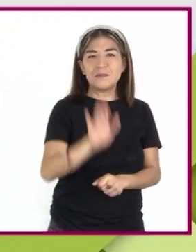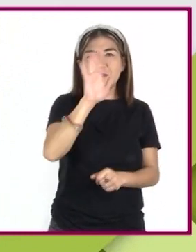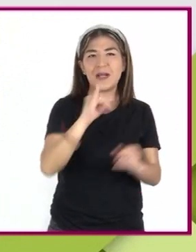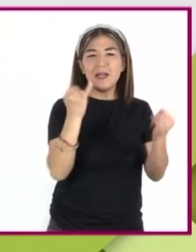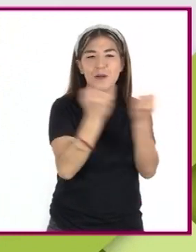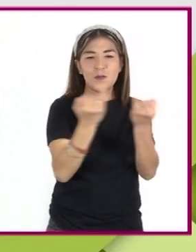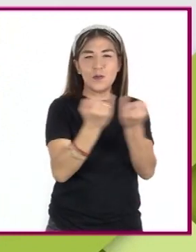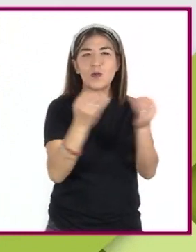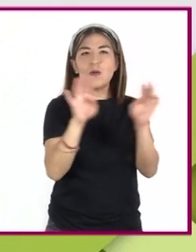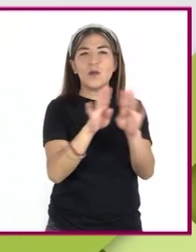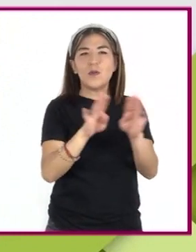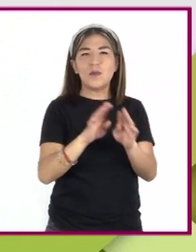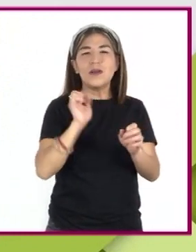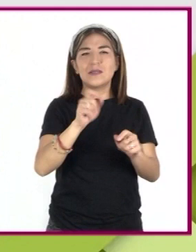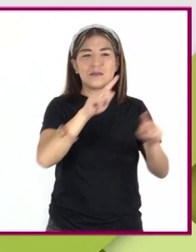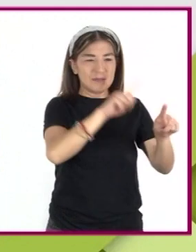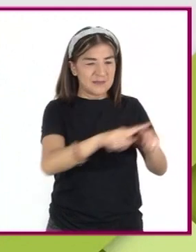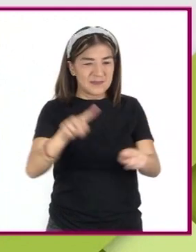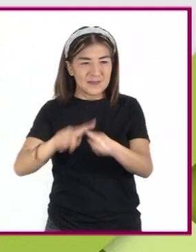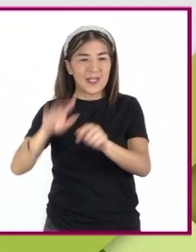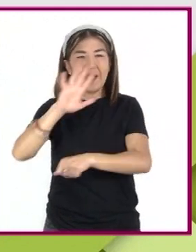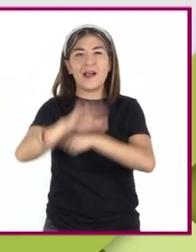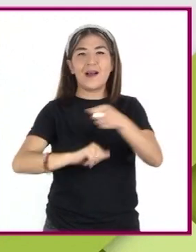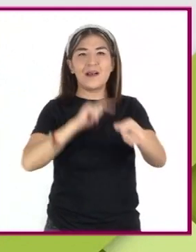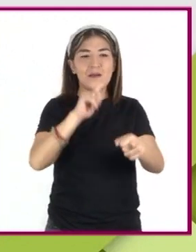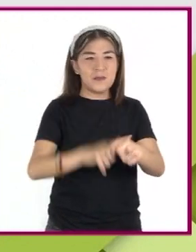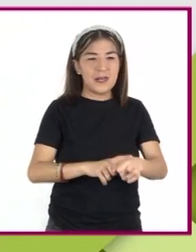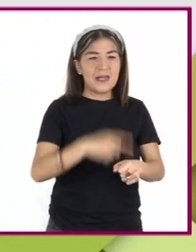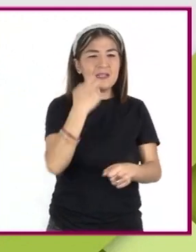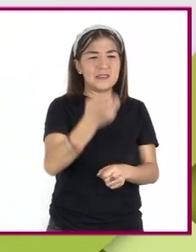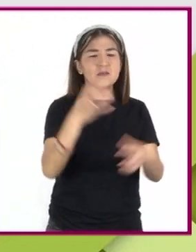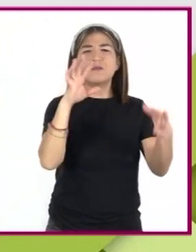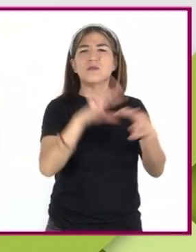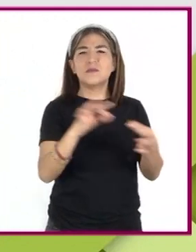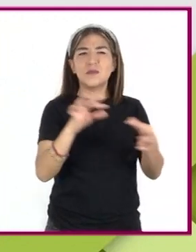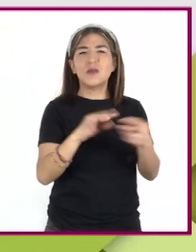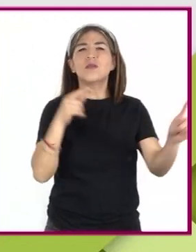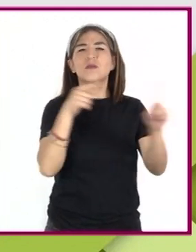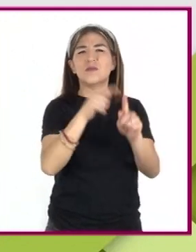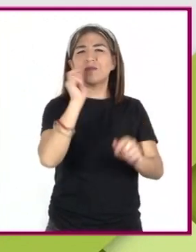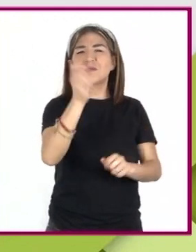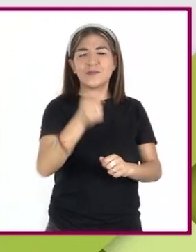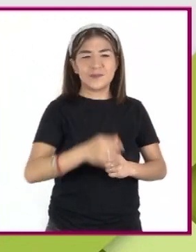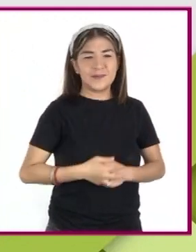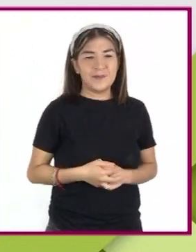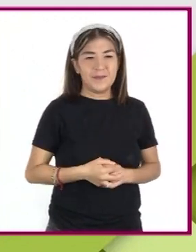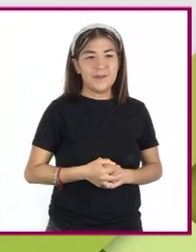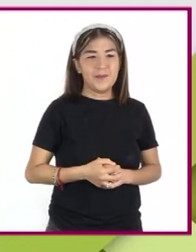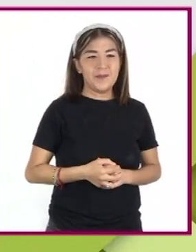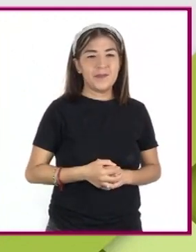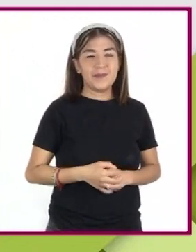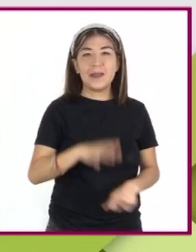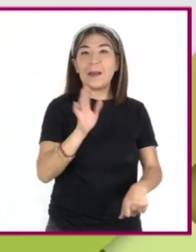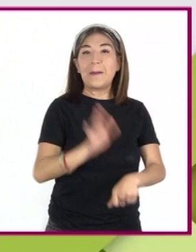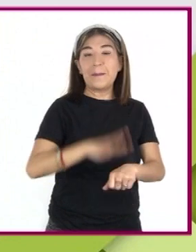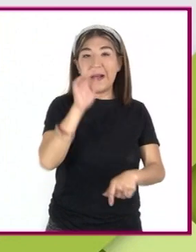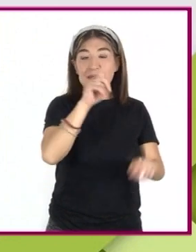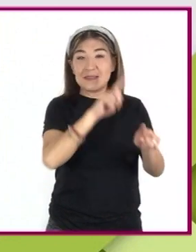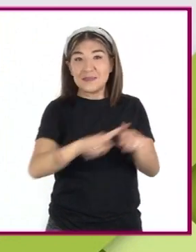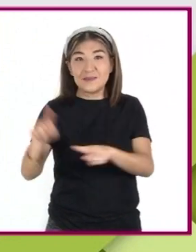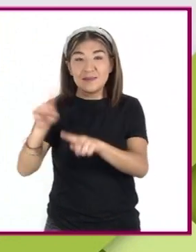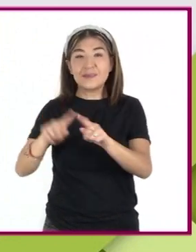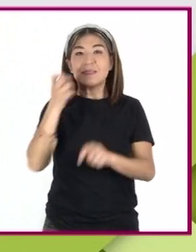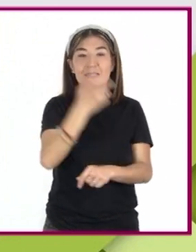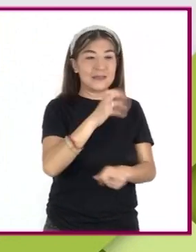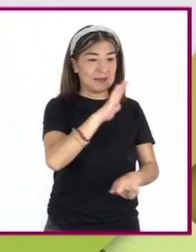el desarrollo de especies diferentes y llegó a una conclusión: que la gran diversidad de